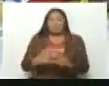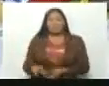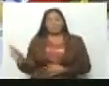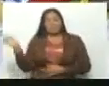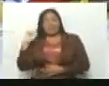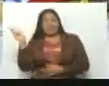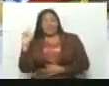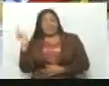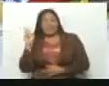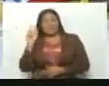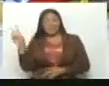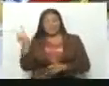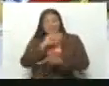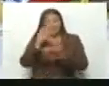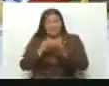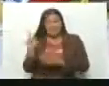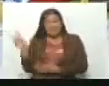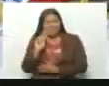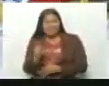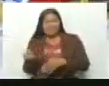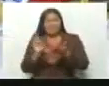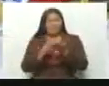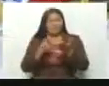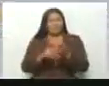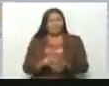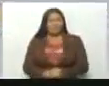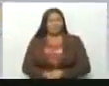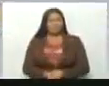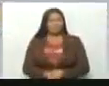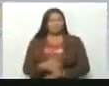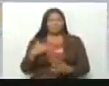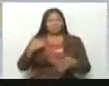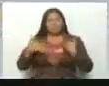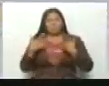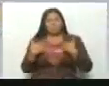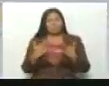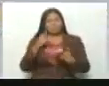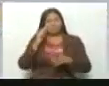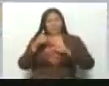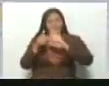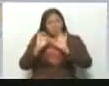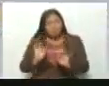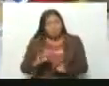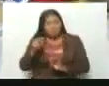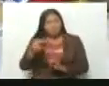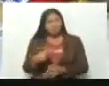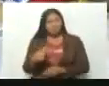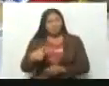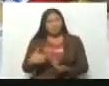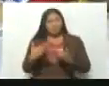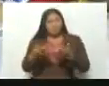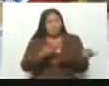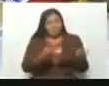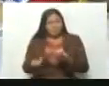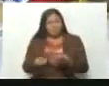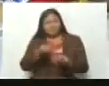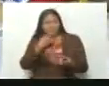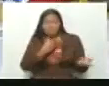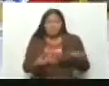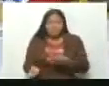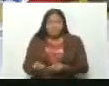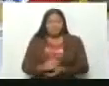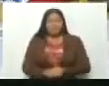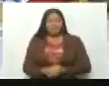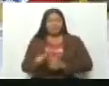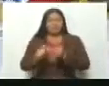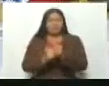Radio Nacional de Venezuela. Saludos a nuestro compañero. Porque además hoy le vamos a dar la bienvenida a la viceministra de